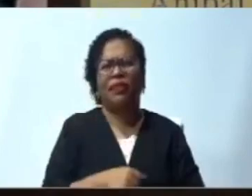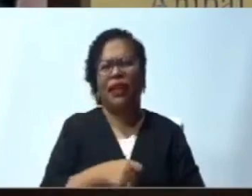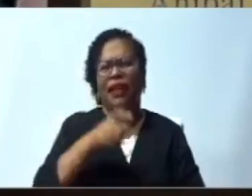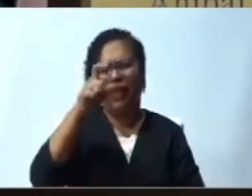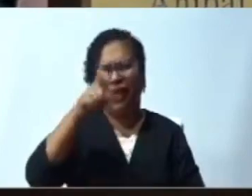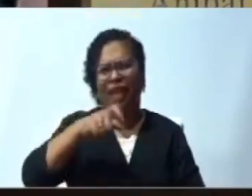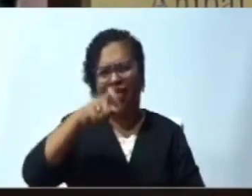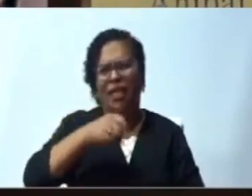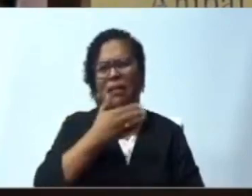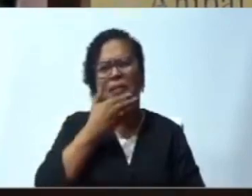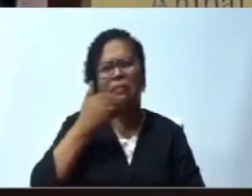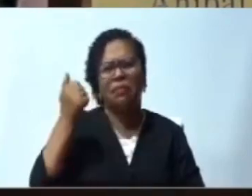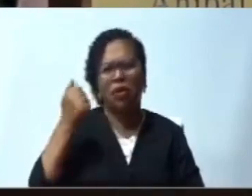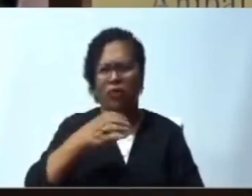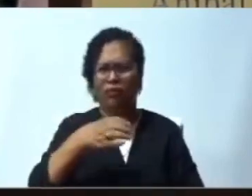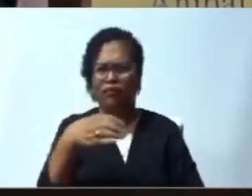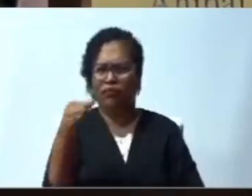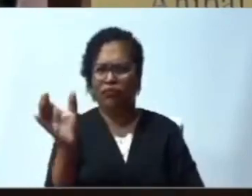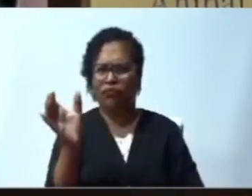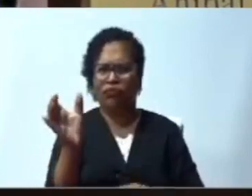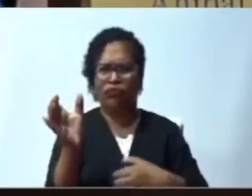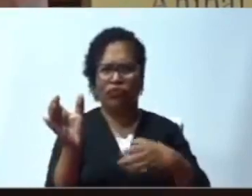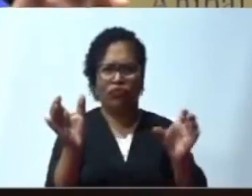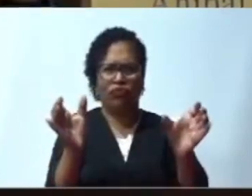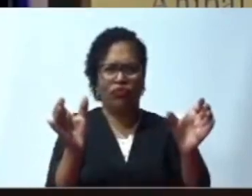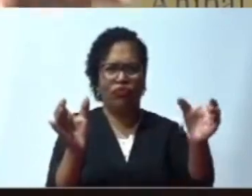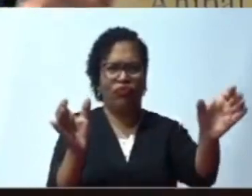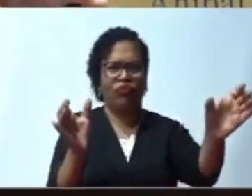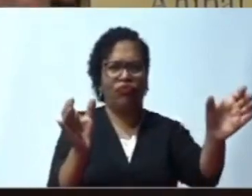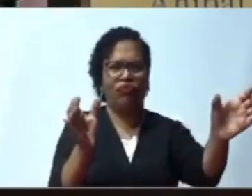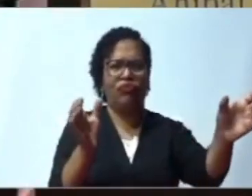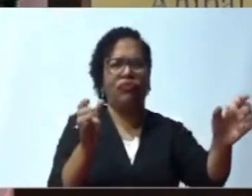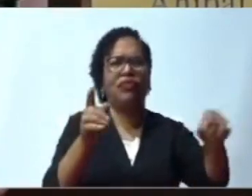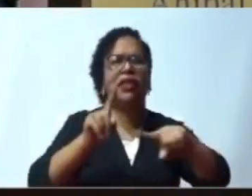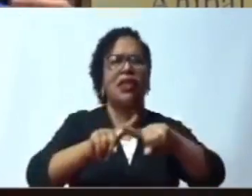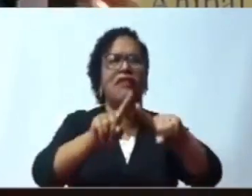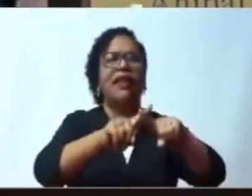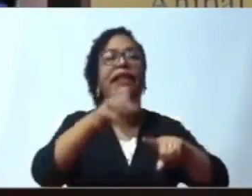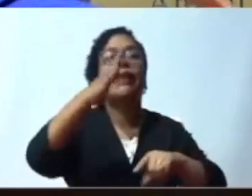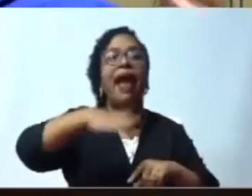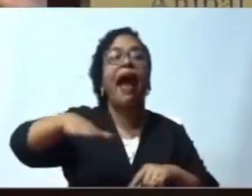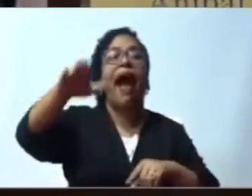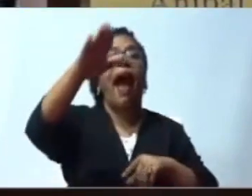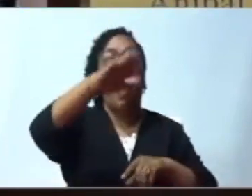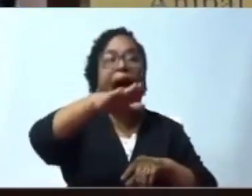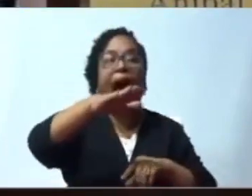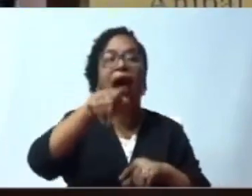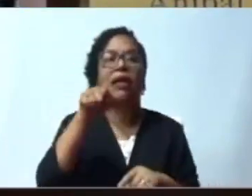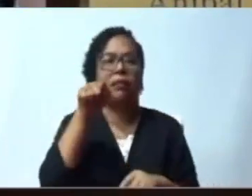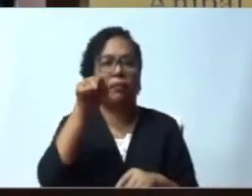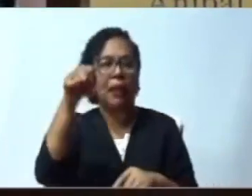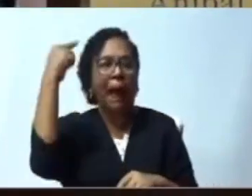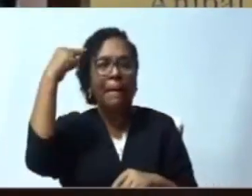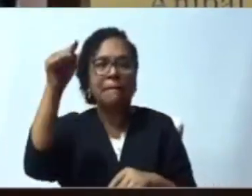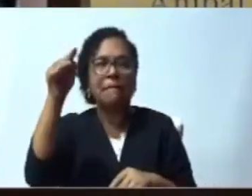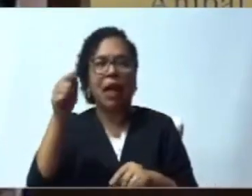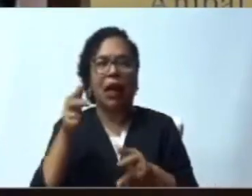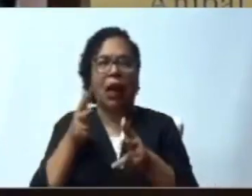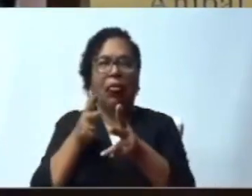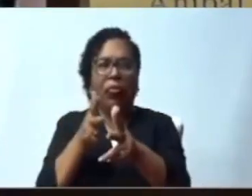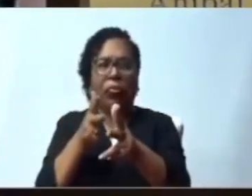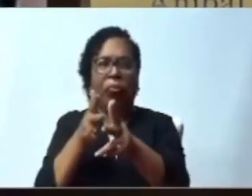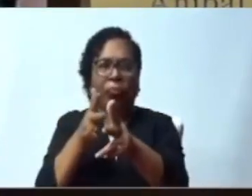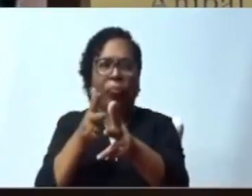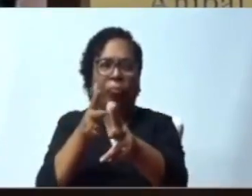estar dispersas en la población, en diferentes puntos estratégicos. Evitamos el congestionamiento y cuando viene a ver se